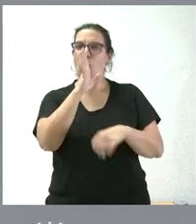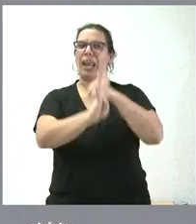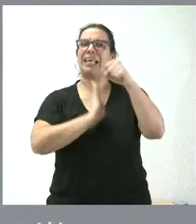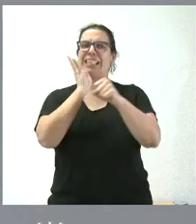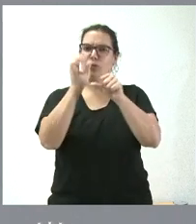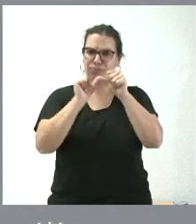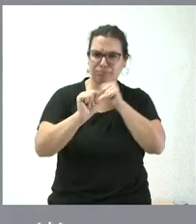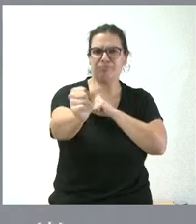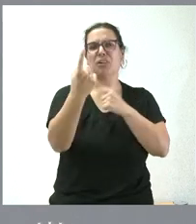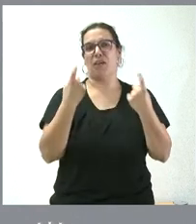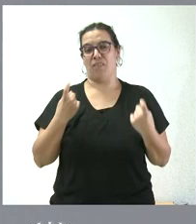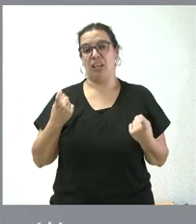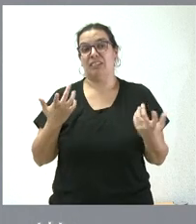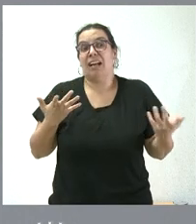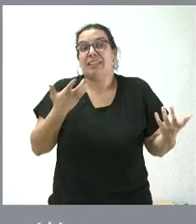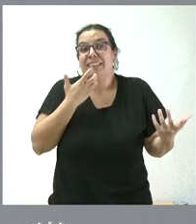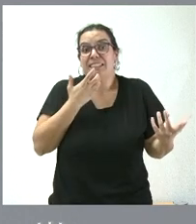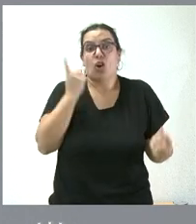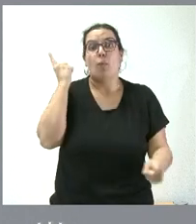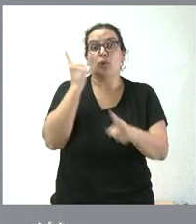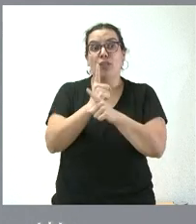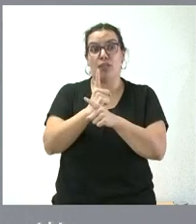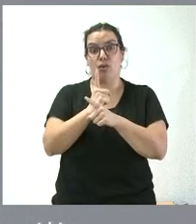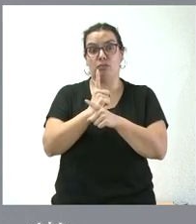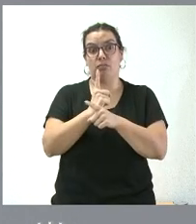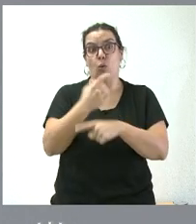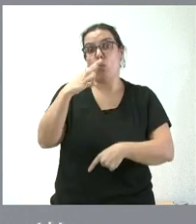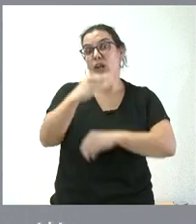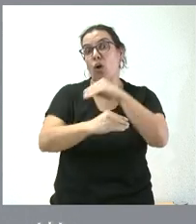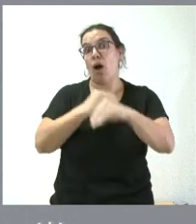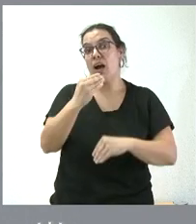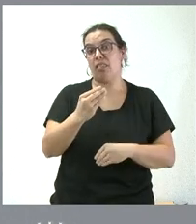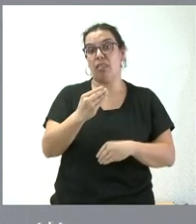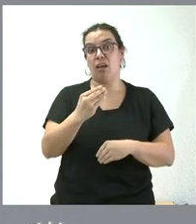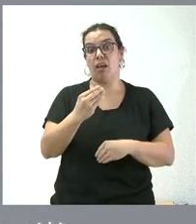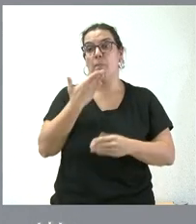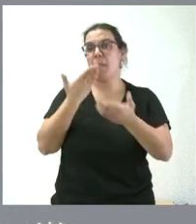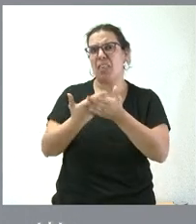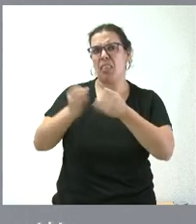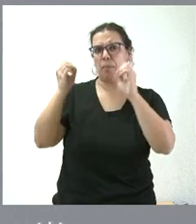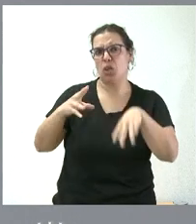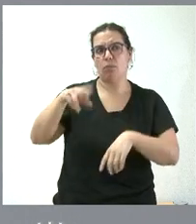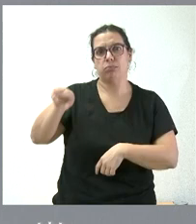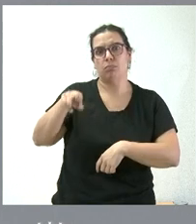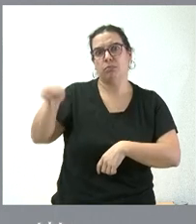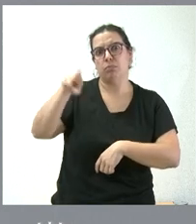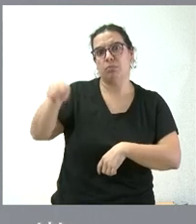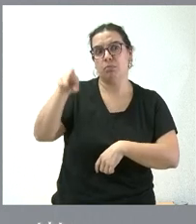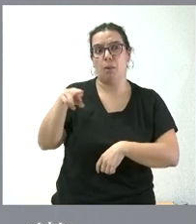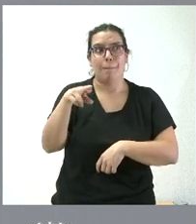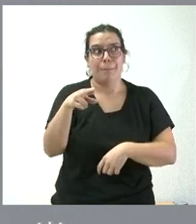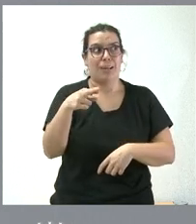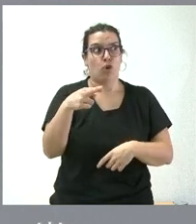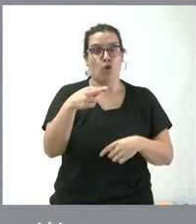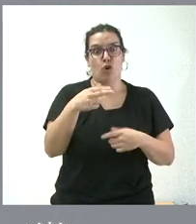y si la única oposición que es capaz de hacer simplemente es pedir dimisiones sin aportar nada